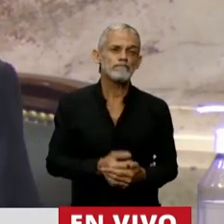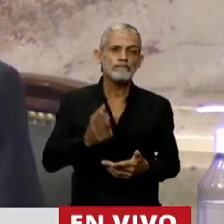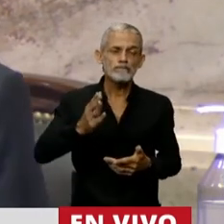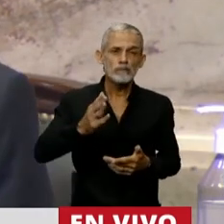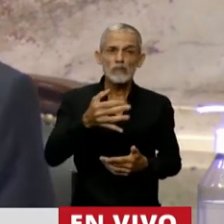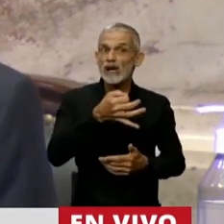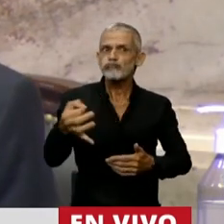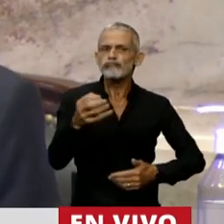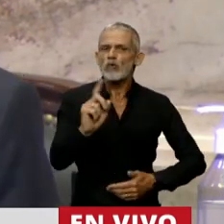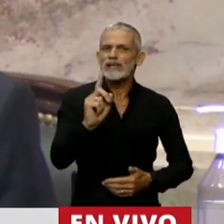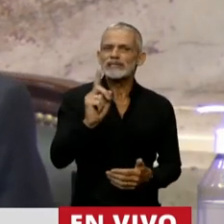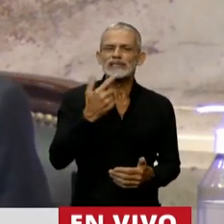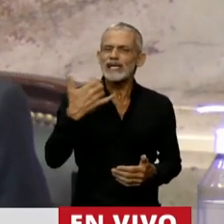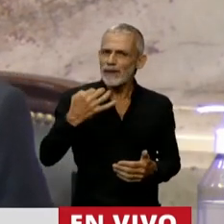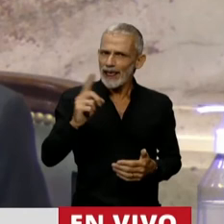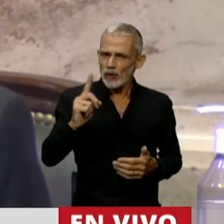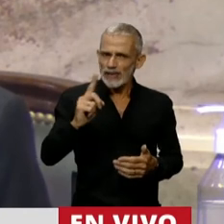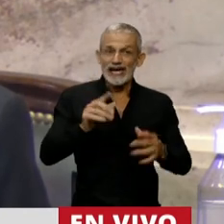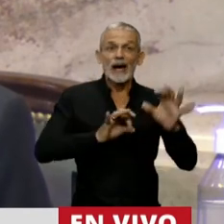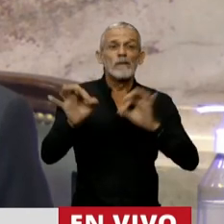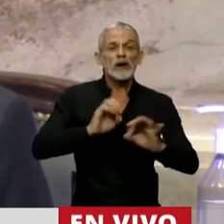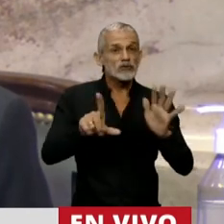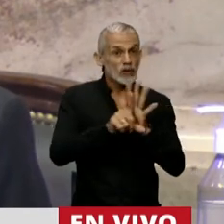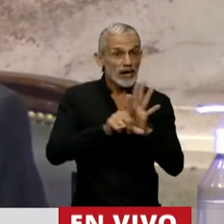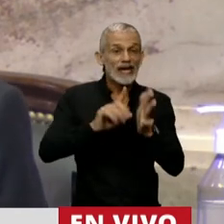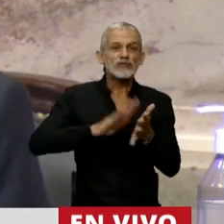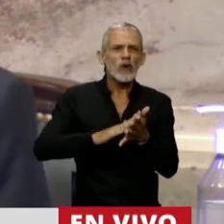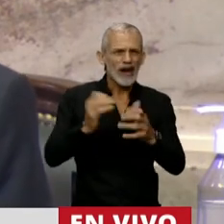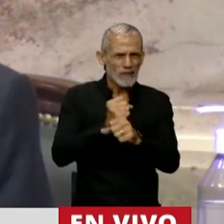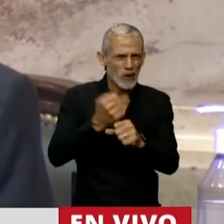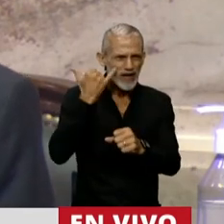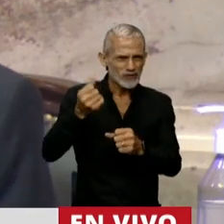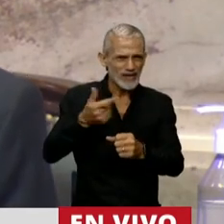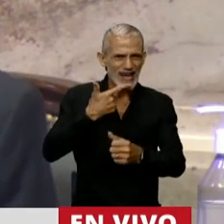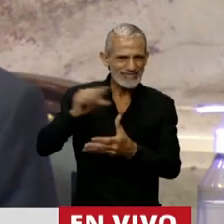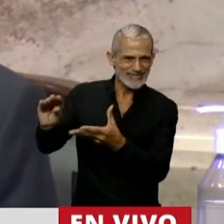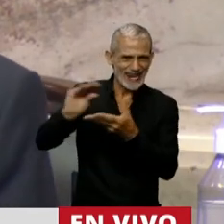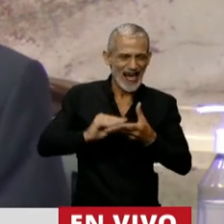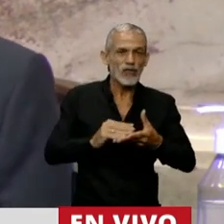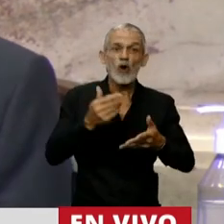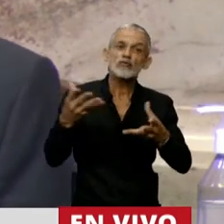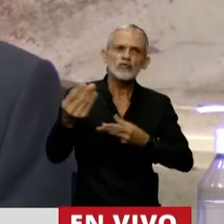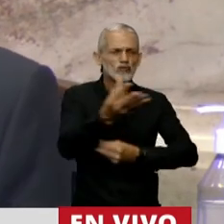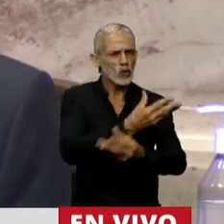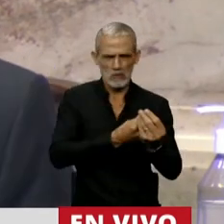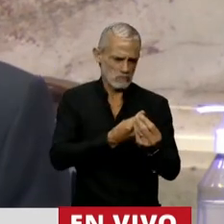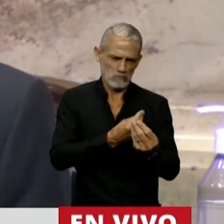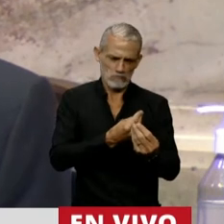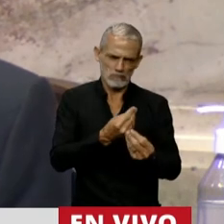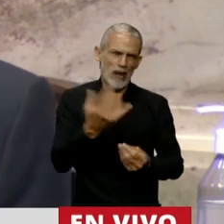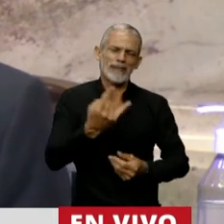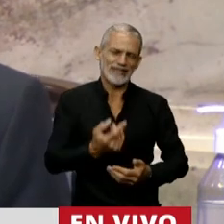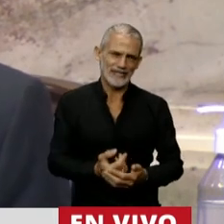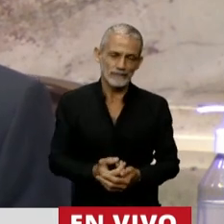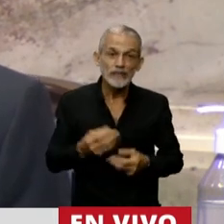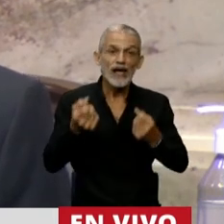no es cierto que el proyecto de ley de media sanción que estamos tratando hoy acá sea solidario, no es cierto